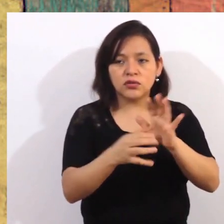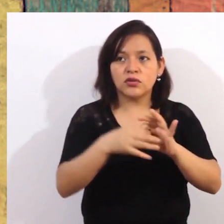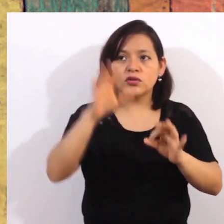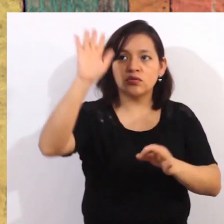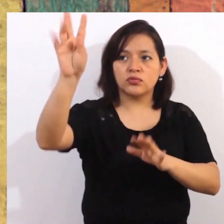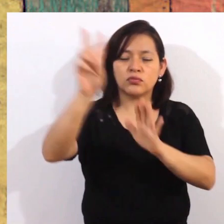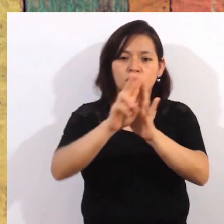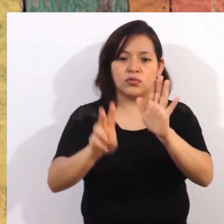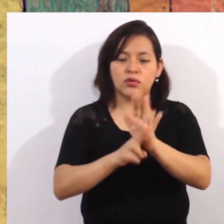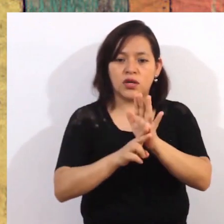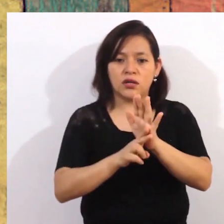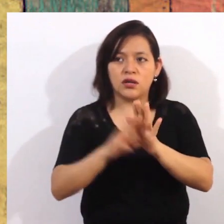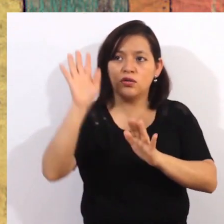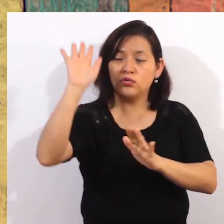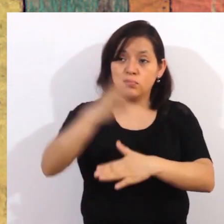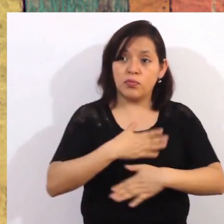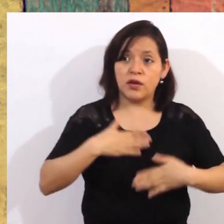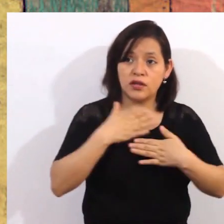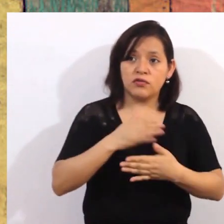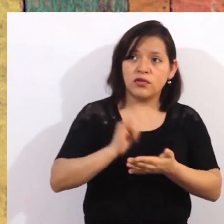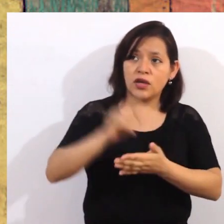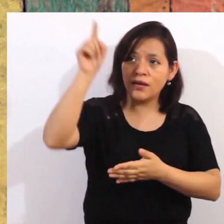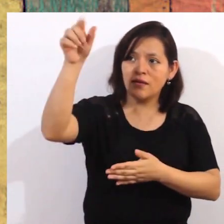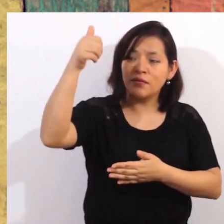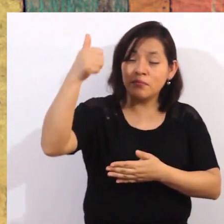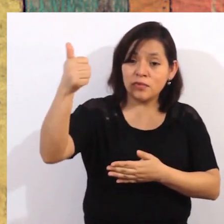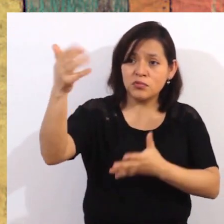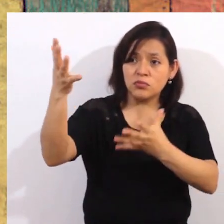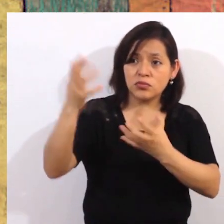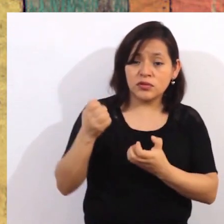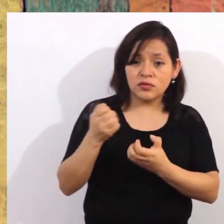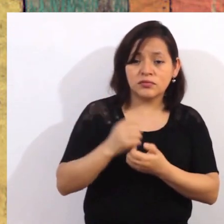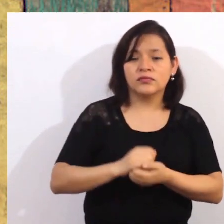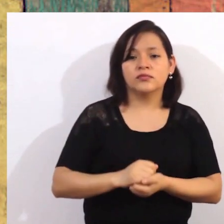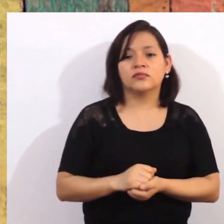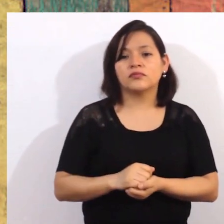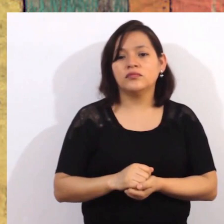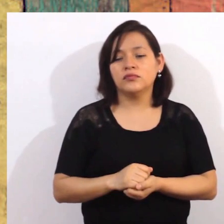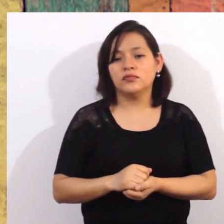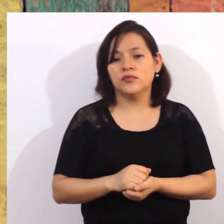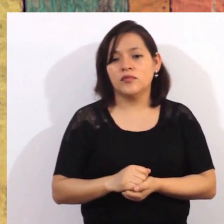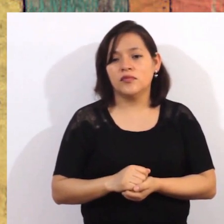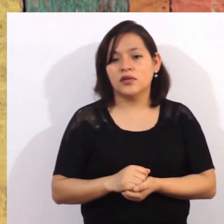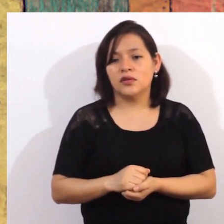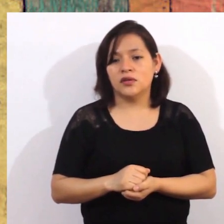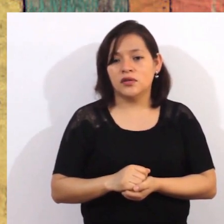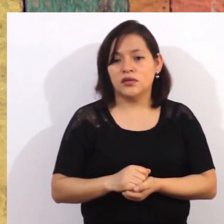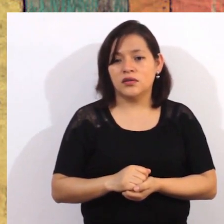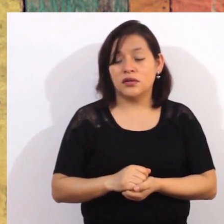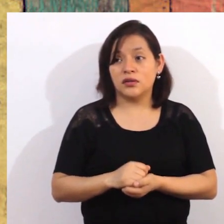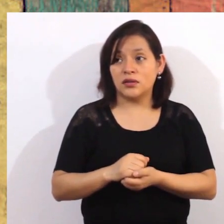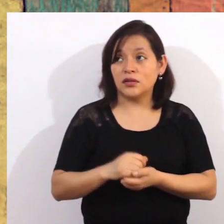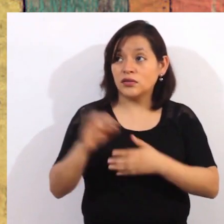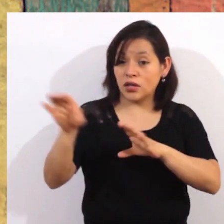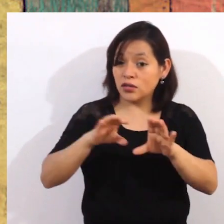según su beneplácito, el cual se había propuesto en sí mismo. Está hablando de Dios y de lo que